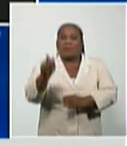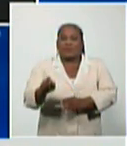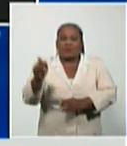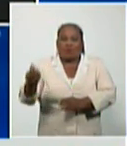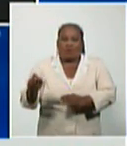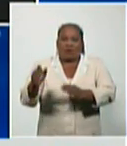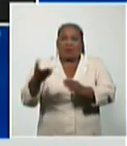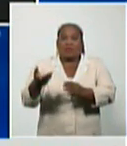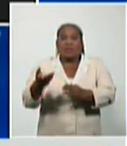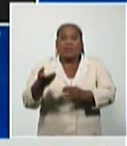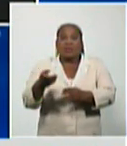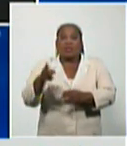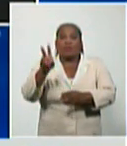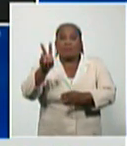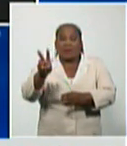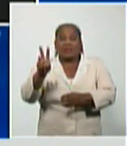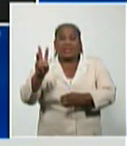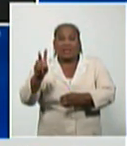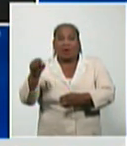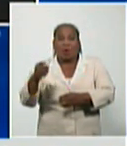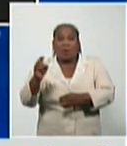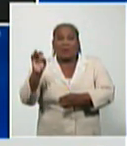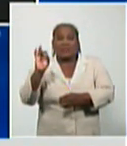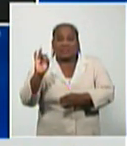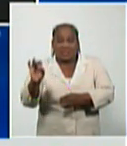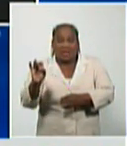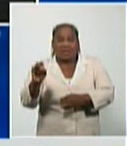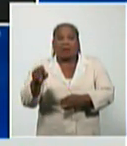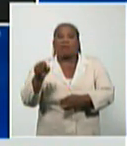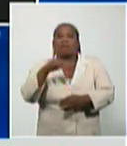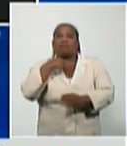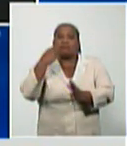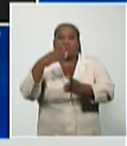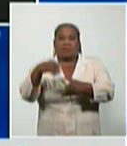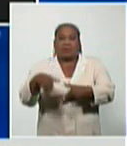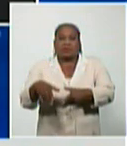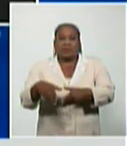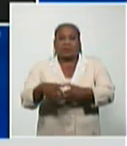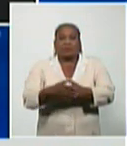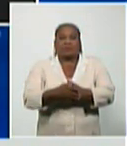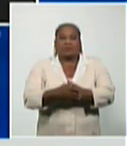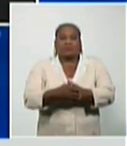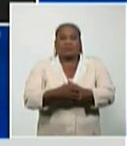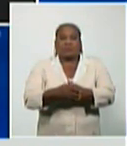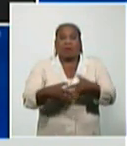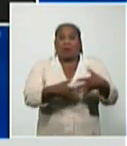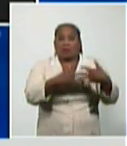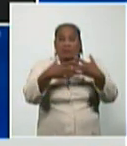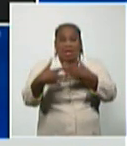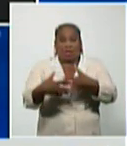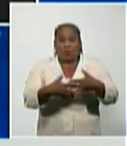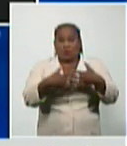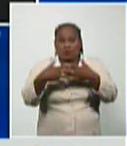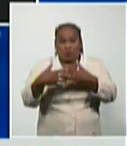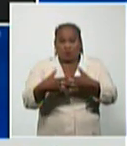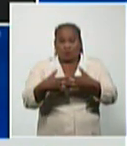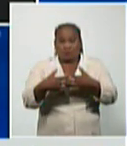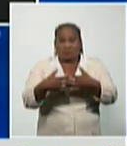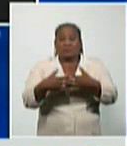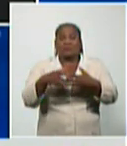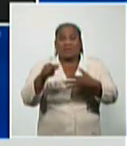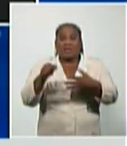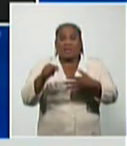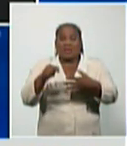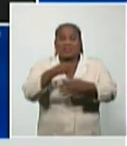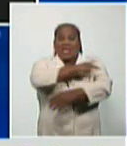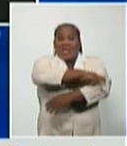237,7 fallecidos. Estados Unidos, como ustedes pueden ver ahí, es el país del mundo con el mayor número de